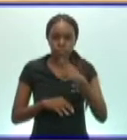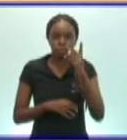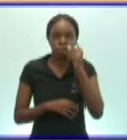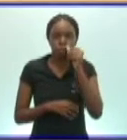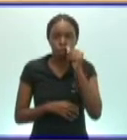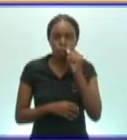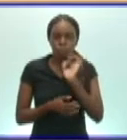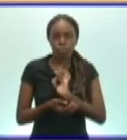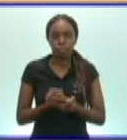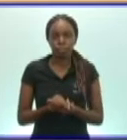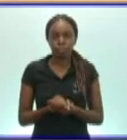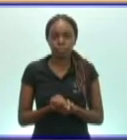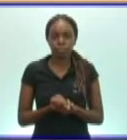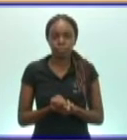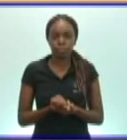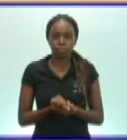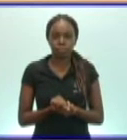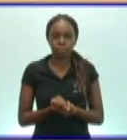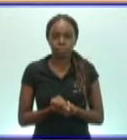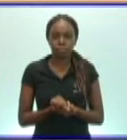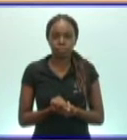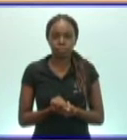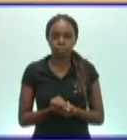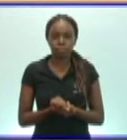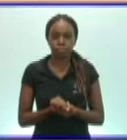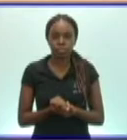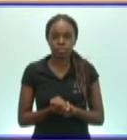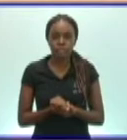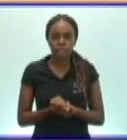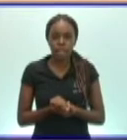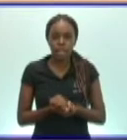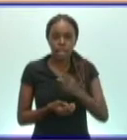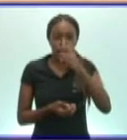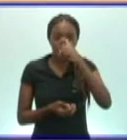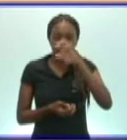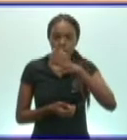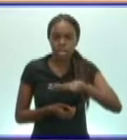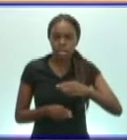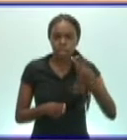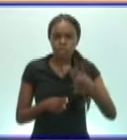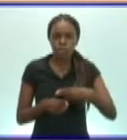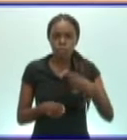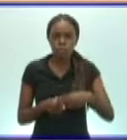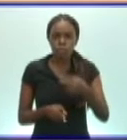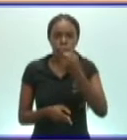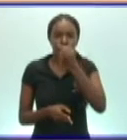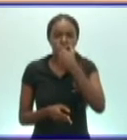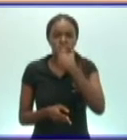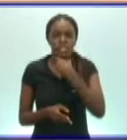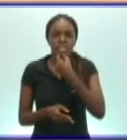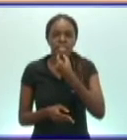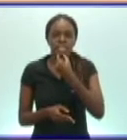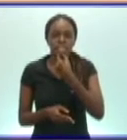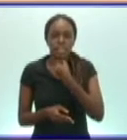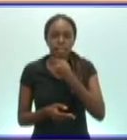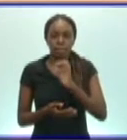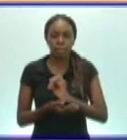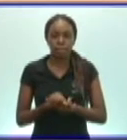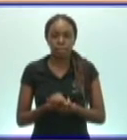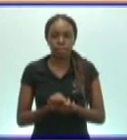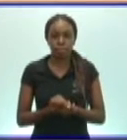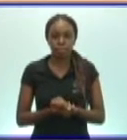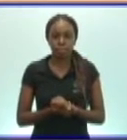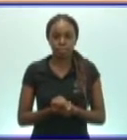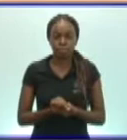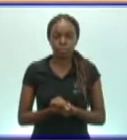de Céspedes y Luque. Al pequeño se le pone por nombre Carlos Manuel Perfecto del Carmen